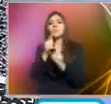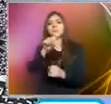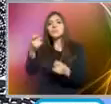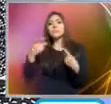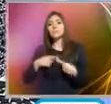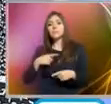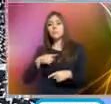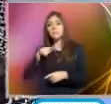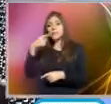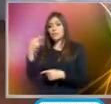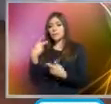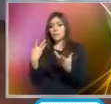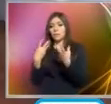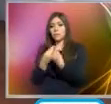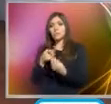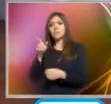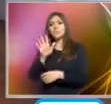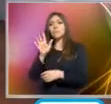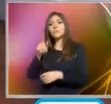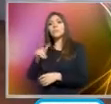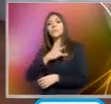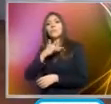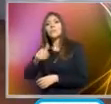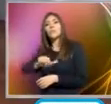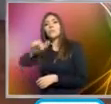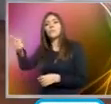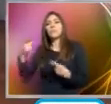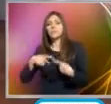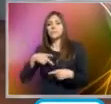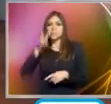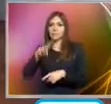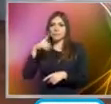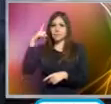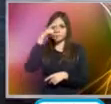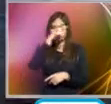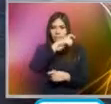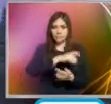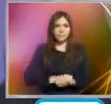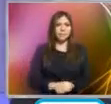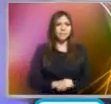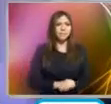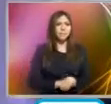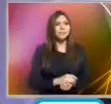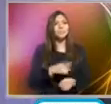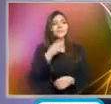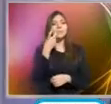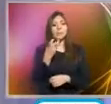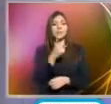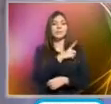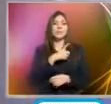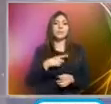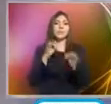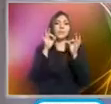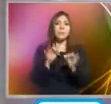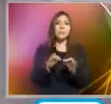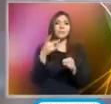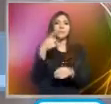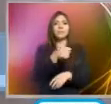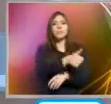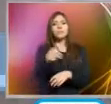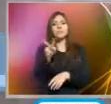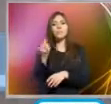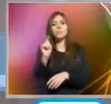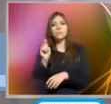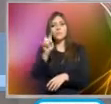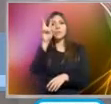sino porque te enamoraste. Es Claro. bien complejo. Es bien complejo. Es una A cuestión ver, conceptual que dinos. se tiene que aclarar entre la pareja, en Sí. realidad. O sea, haz de